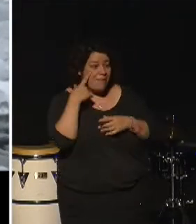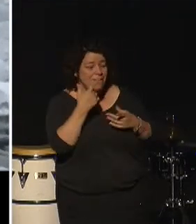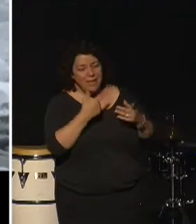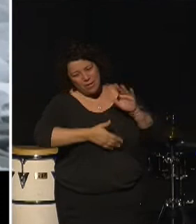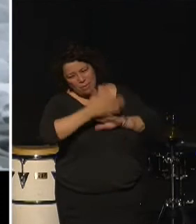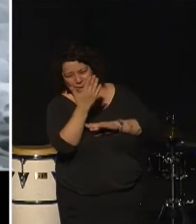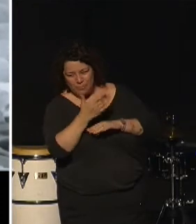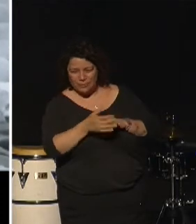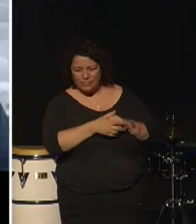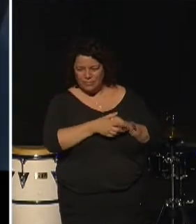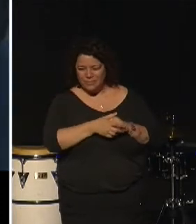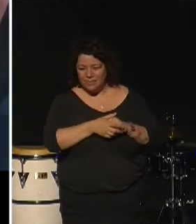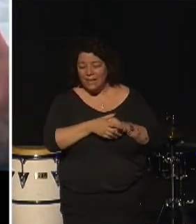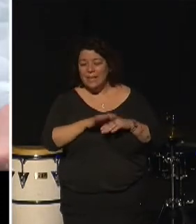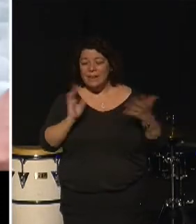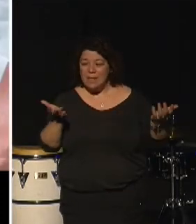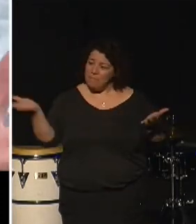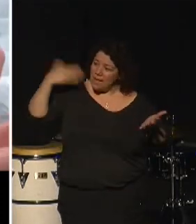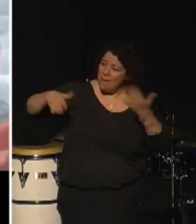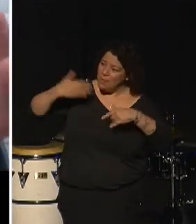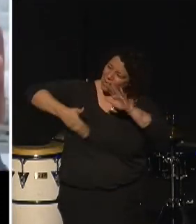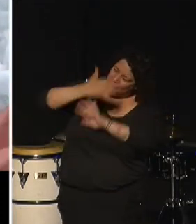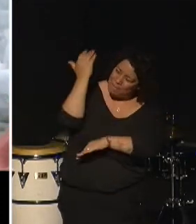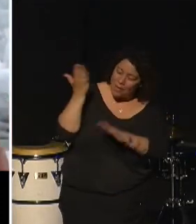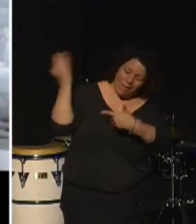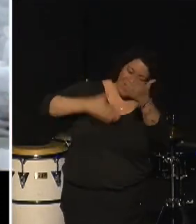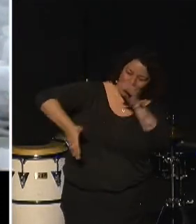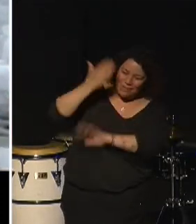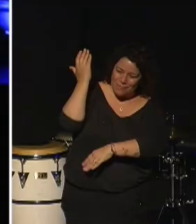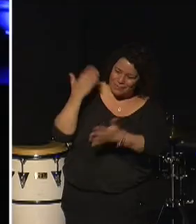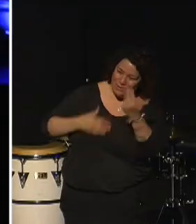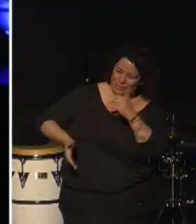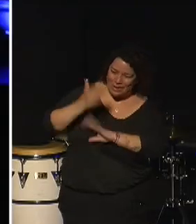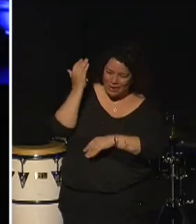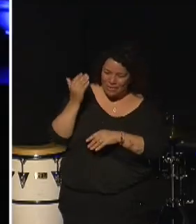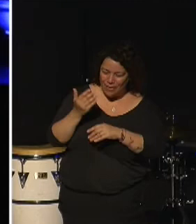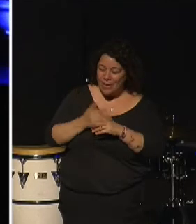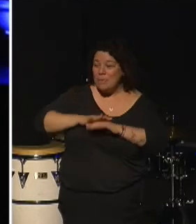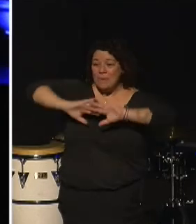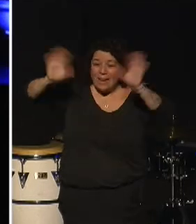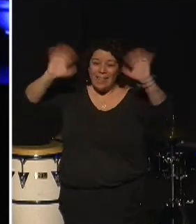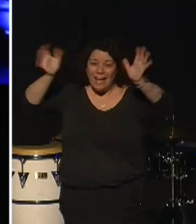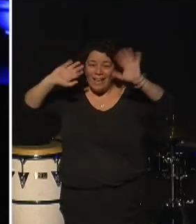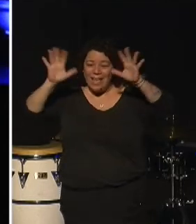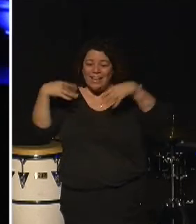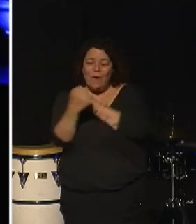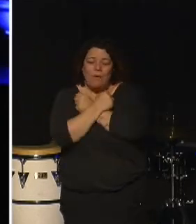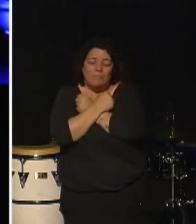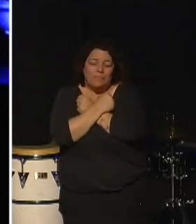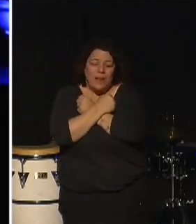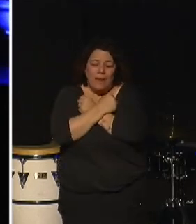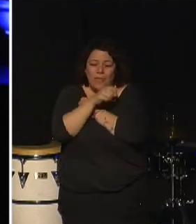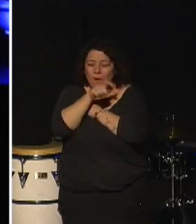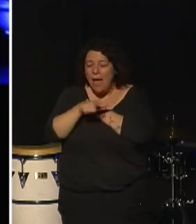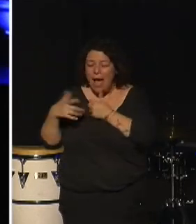vamos para allí entonces. Venga, chavales, que nos vamos, chavales. Pues nada, que escucha, un abrazo para todo el mundo del